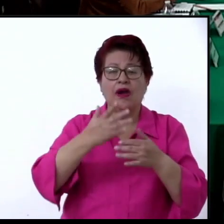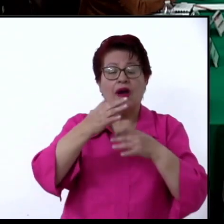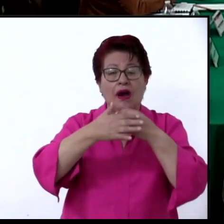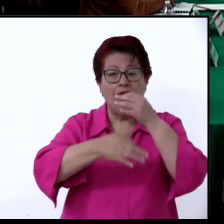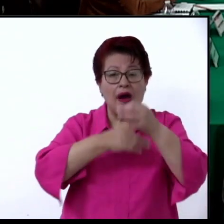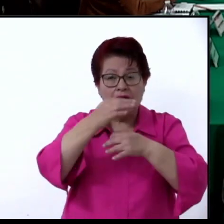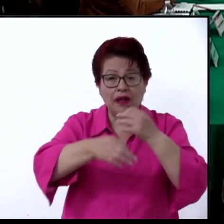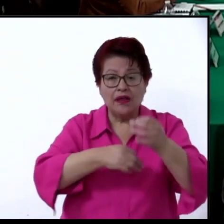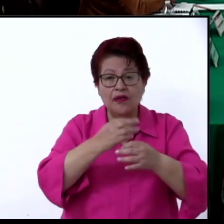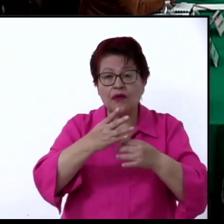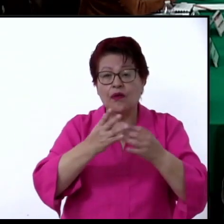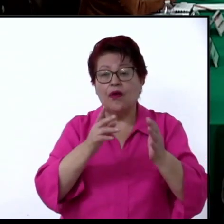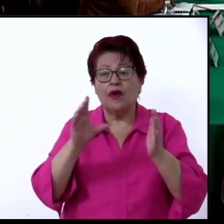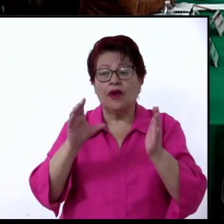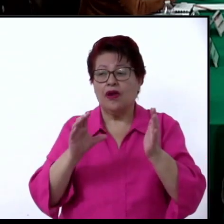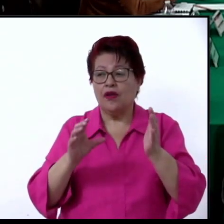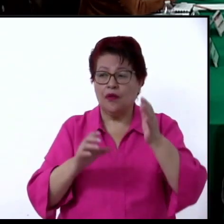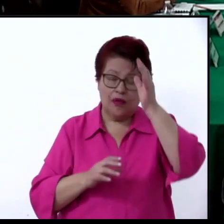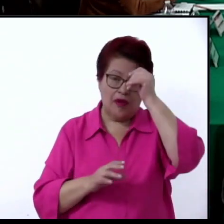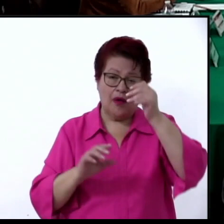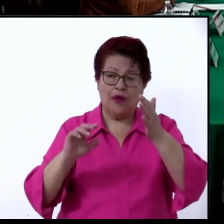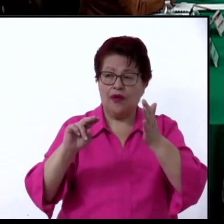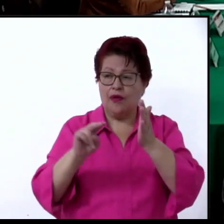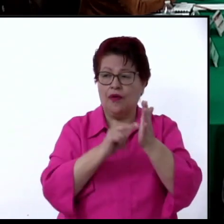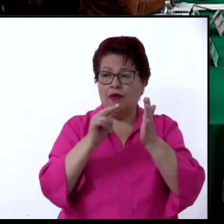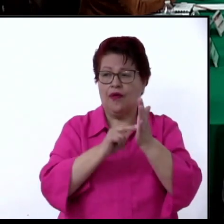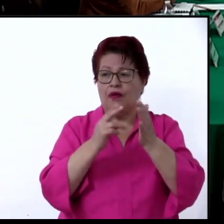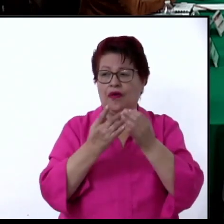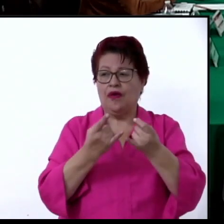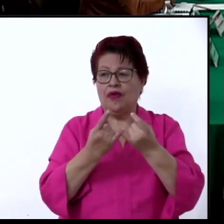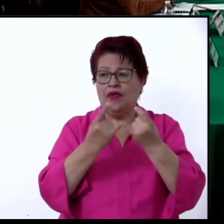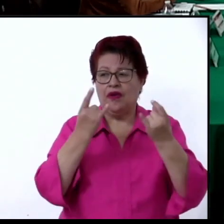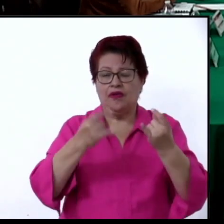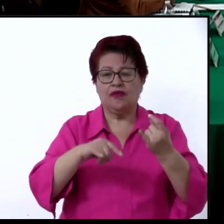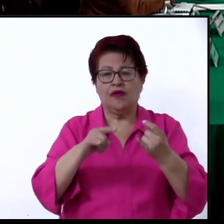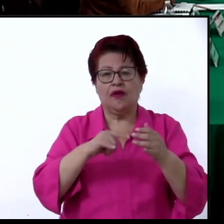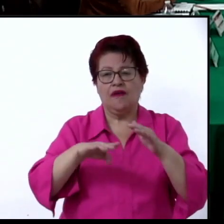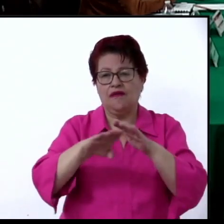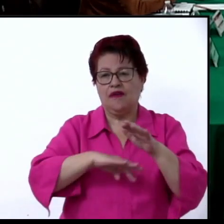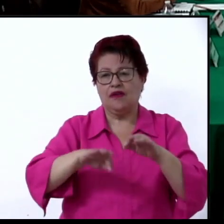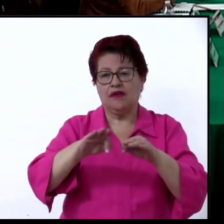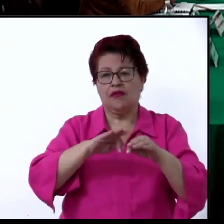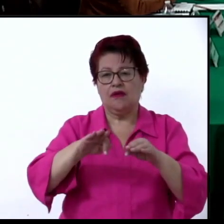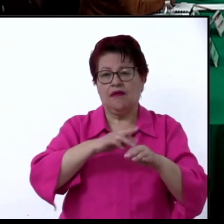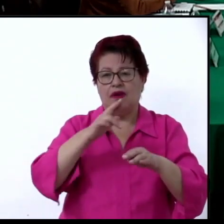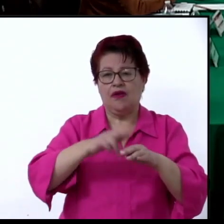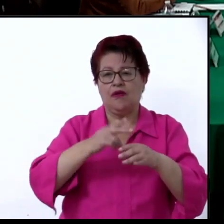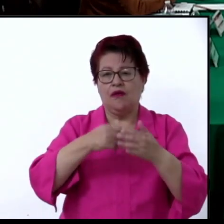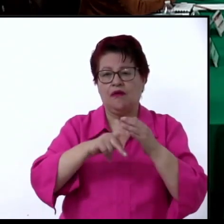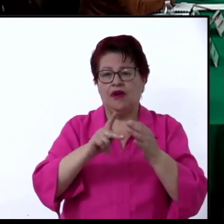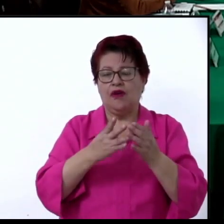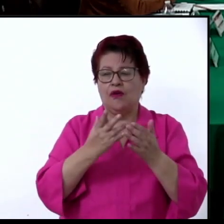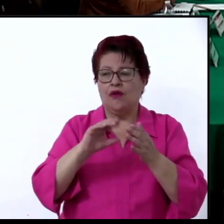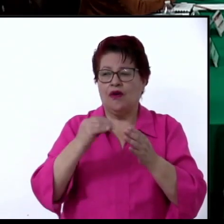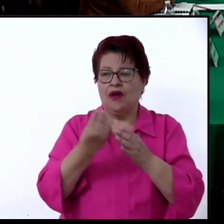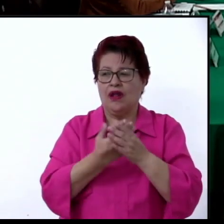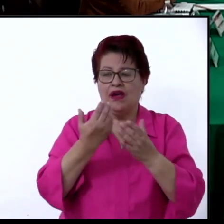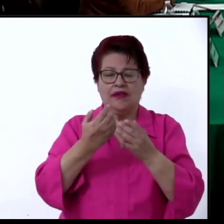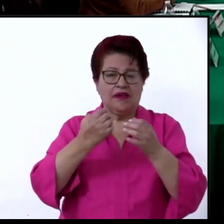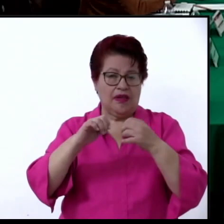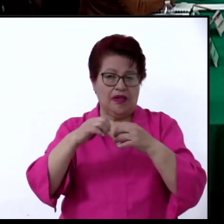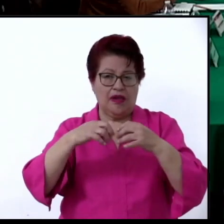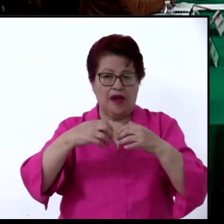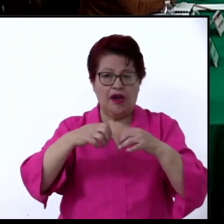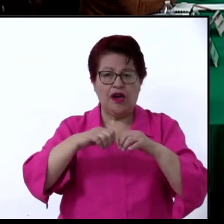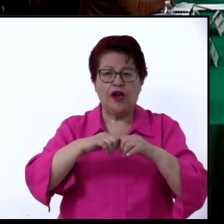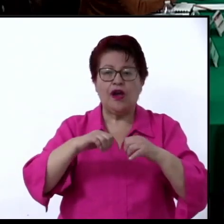que en un convenio histórico, en un acuerdo histórico con la base trabajadora, pero pues también con la clase empresarial